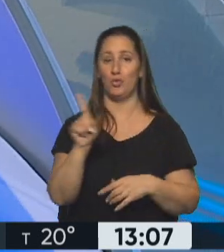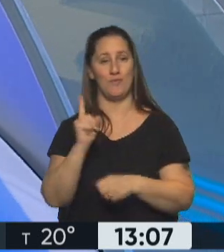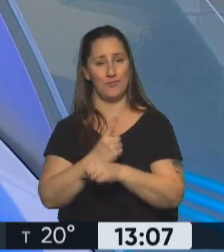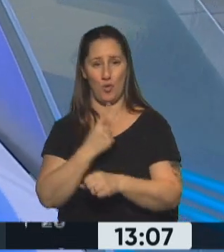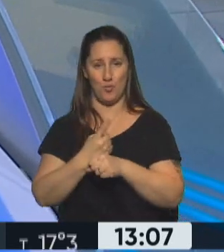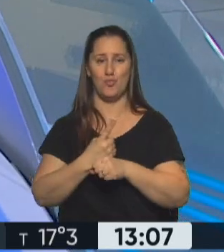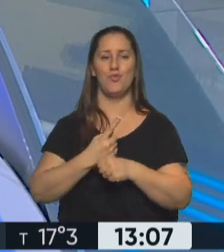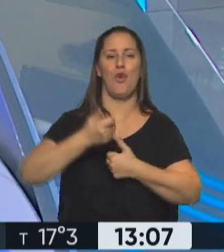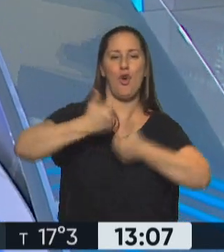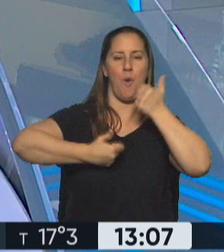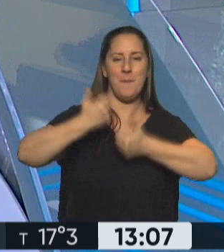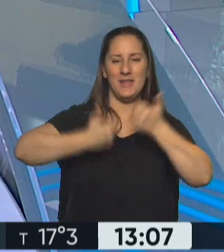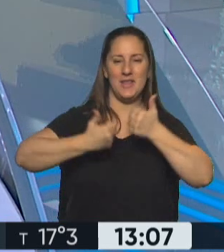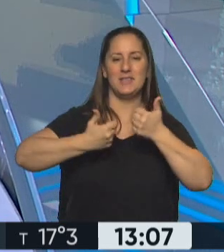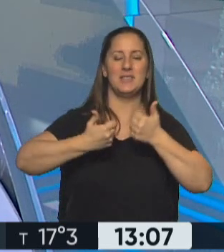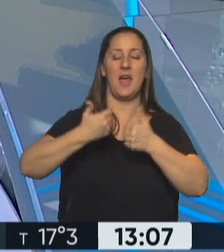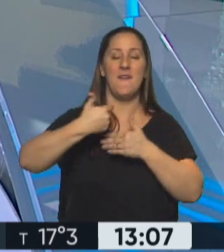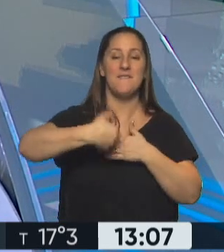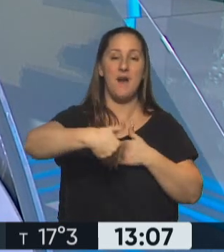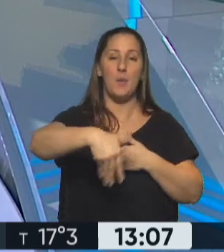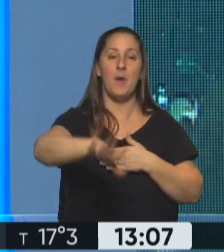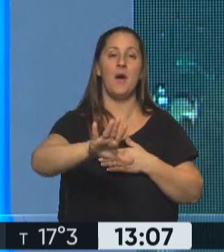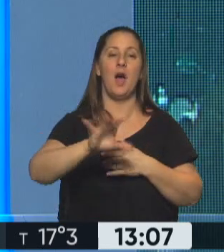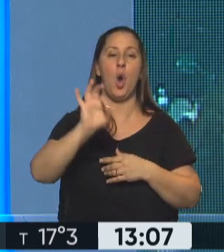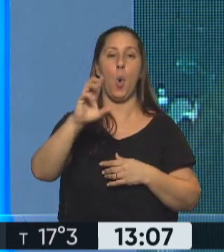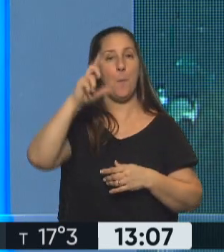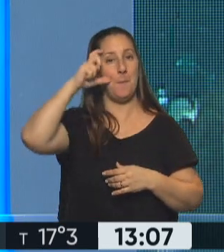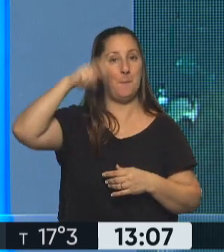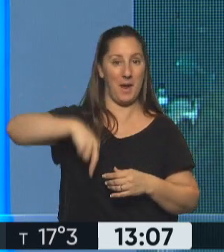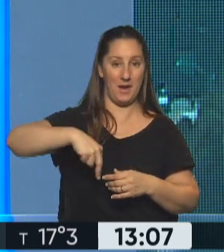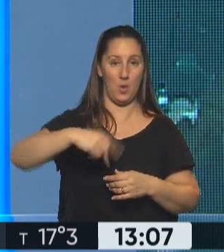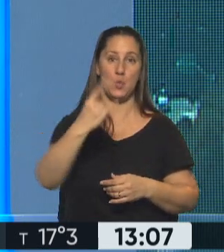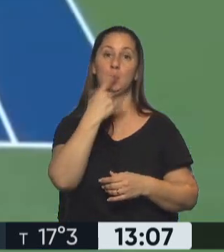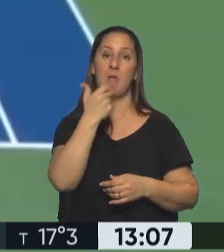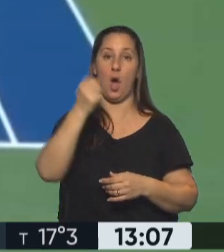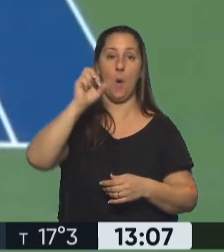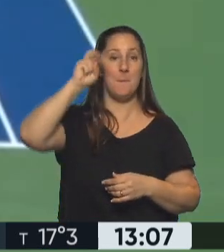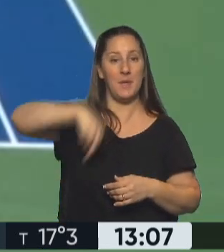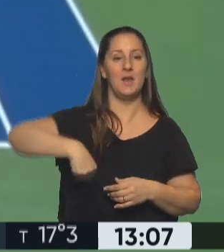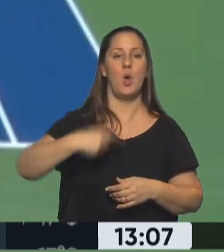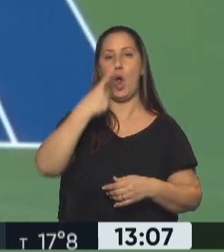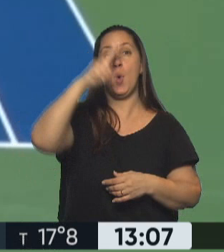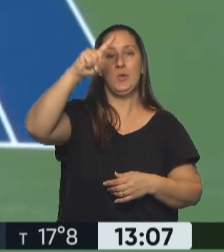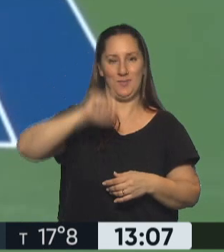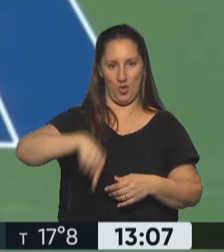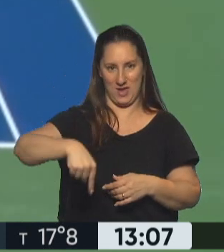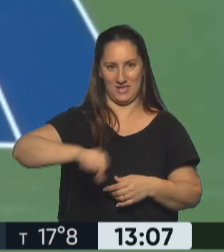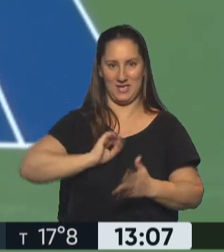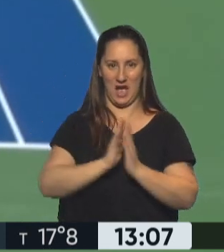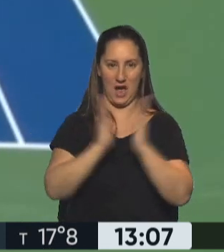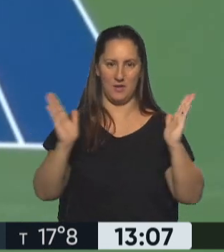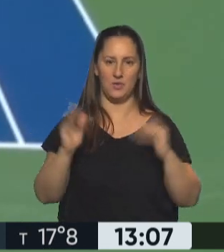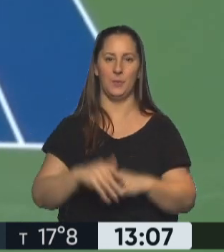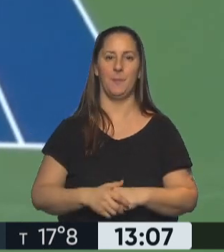estos máster, en la previa de lo que será el US Open, el último Grand Slam del año. Igual es palo y